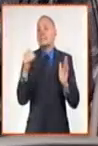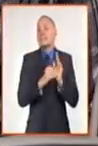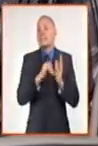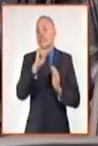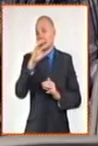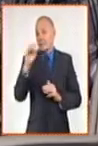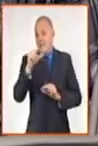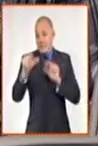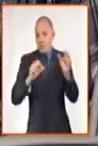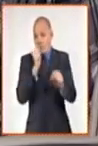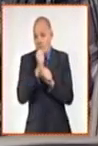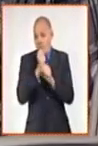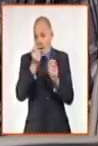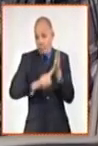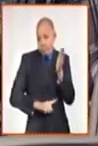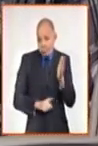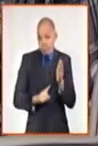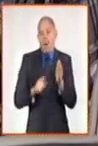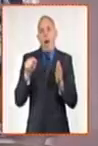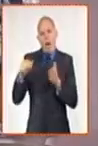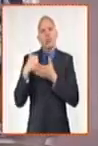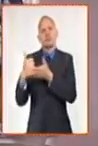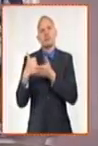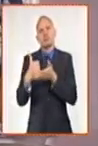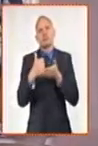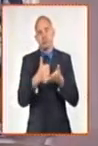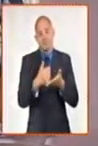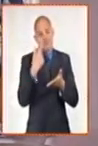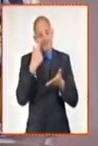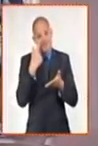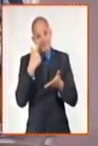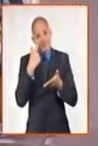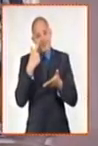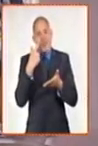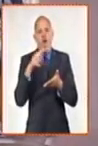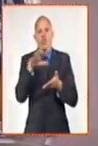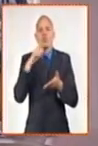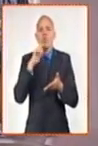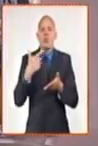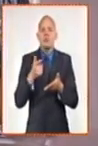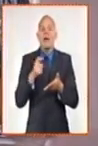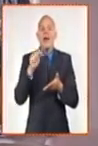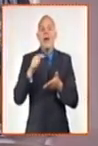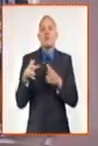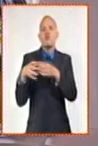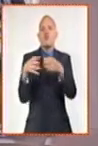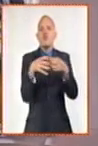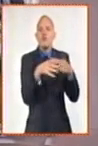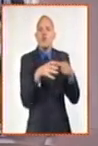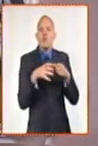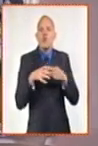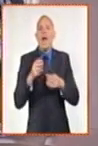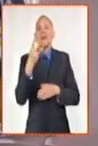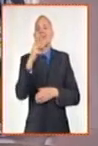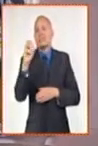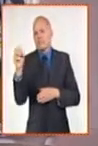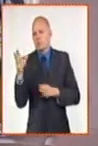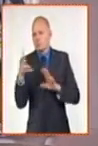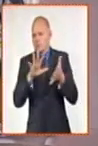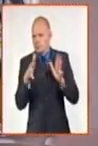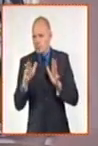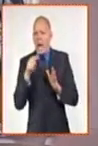3.651 trabajadores eléctricos están participando en las labores de recuperación en 321 grupos de trabajo entre